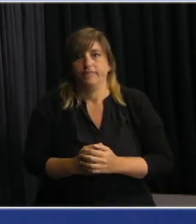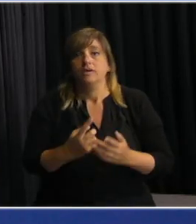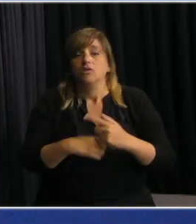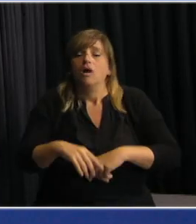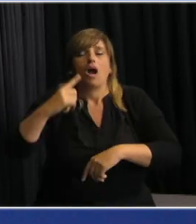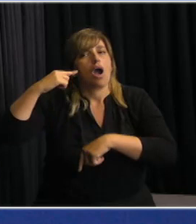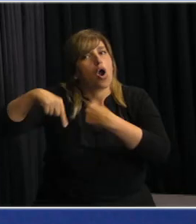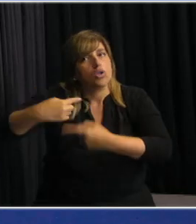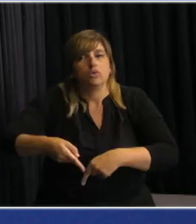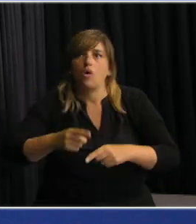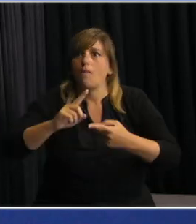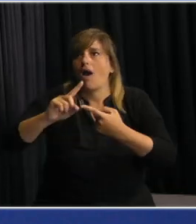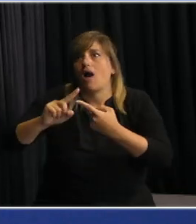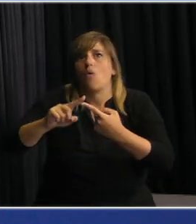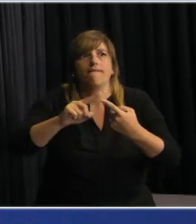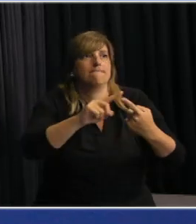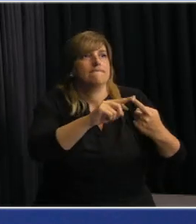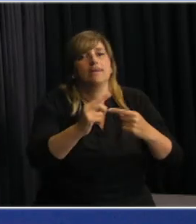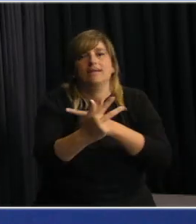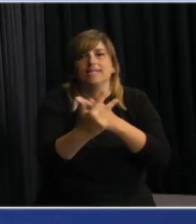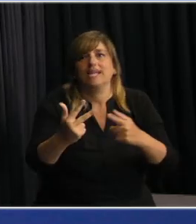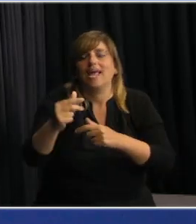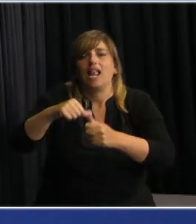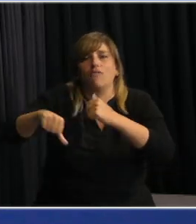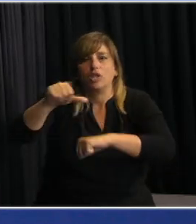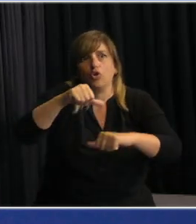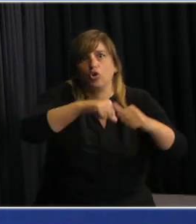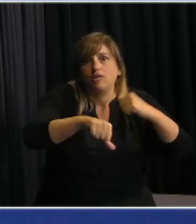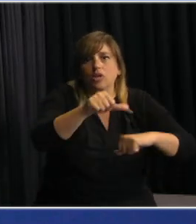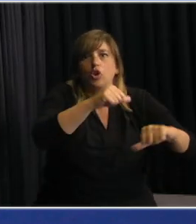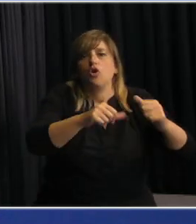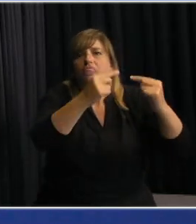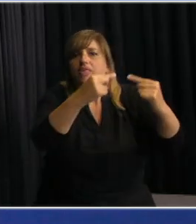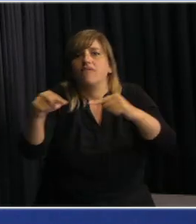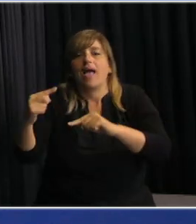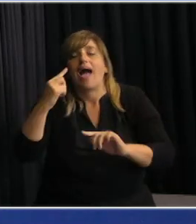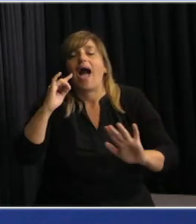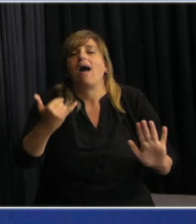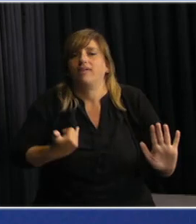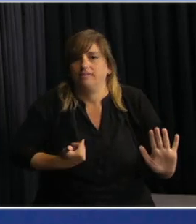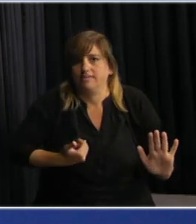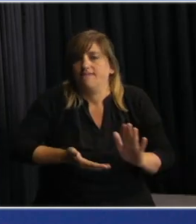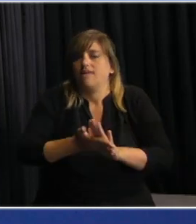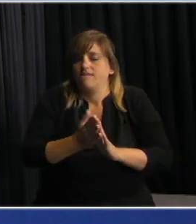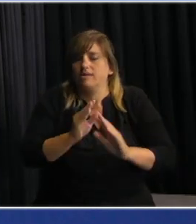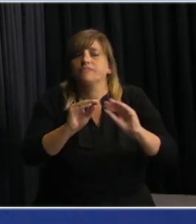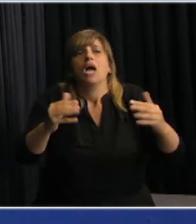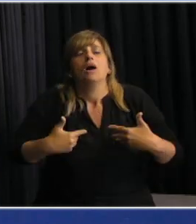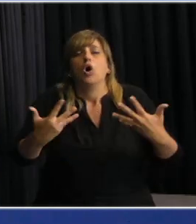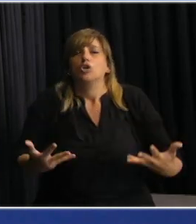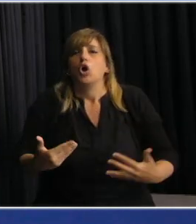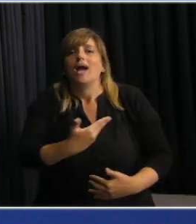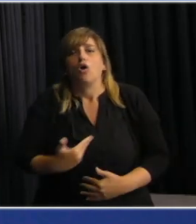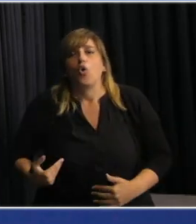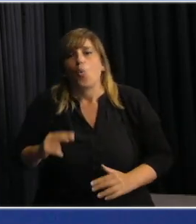Seguimos negociando con otros tres laboratorios y esperemos tener novedades en breve. La aspiración del